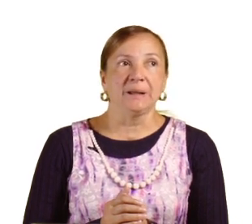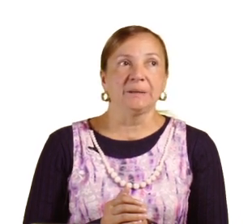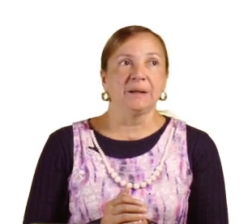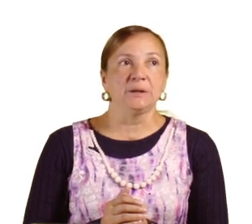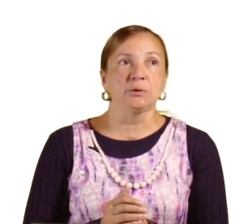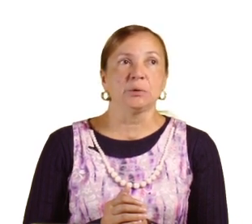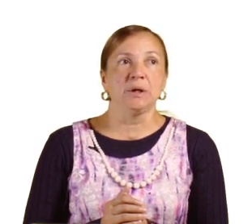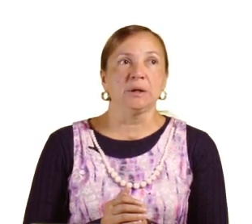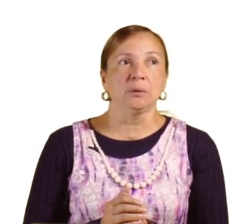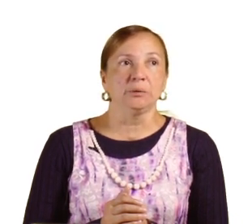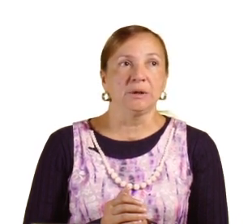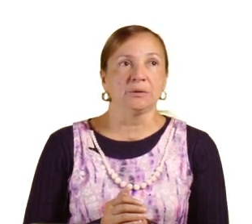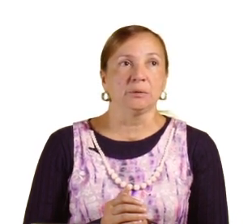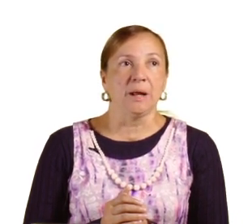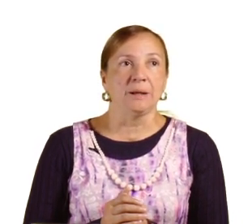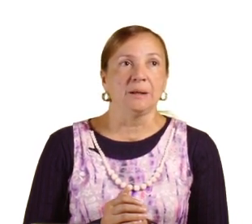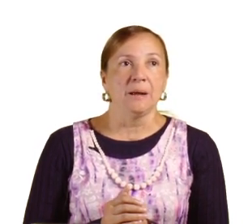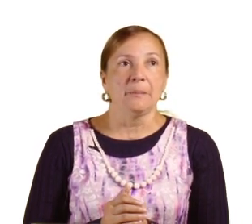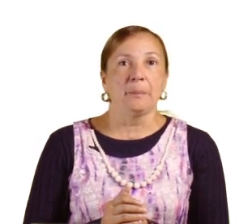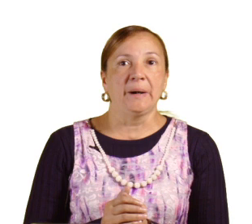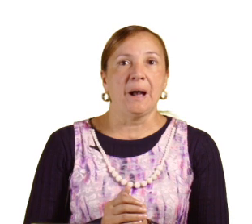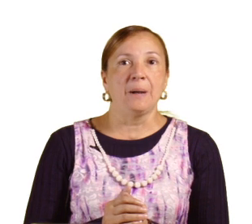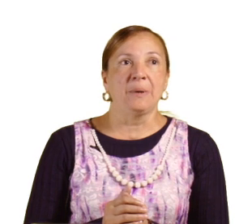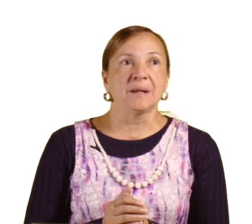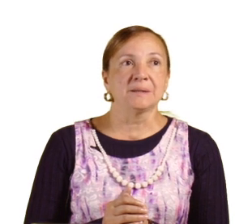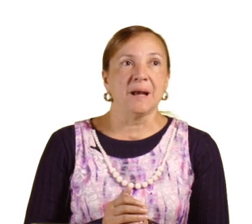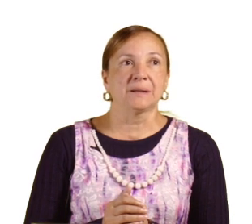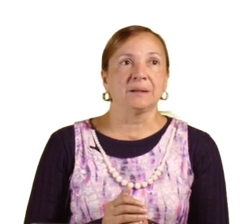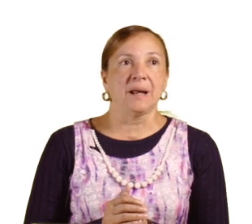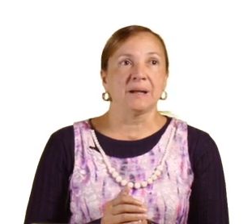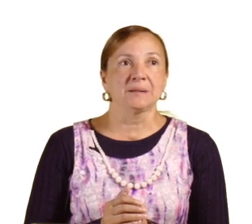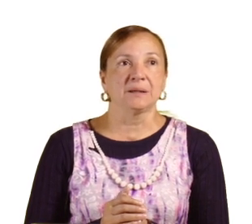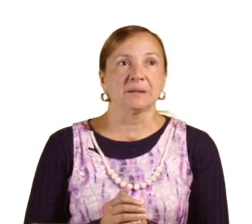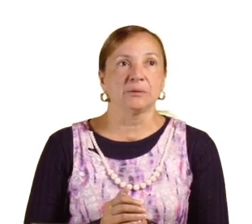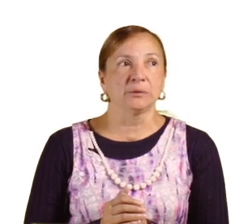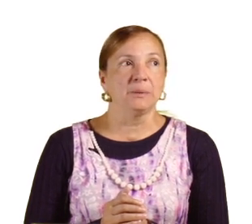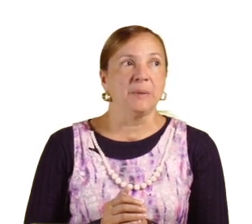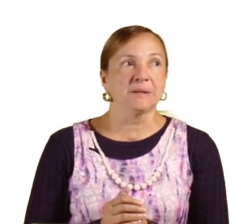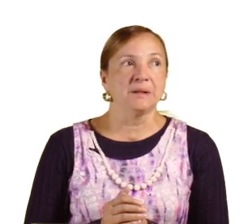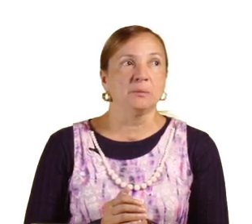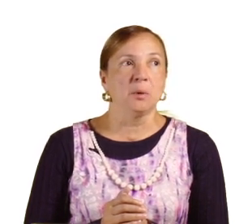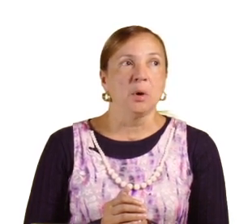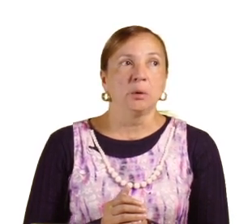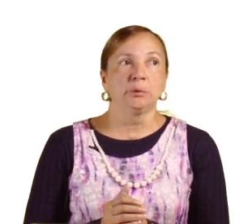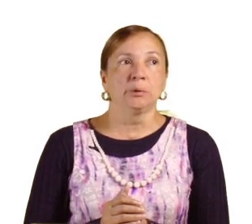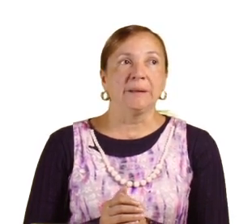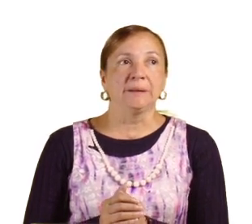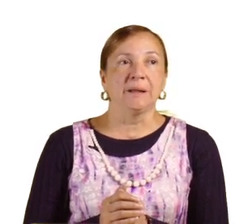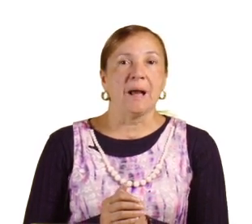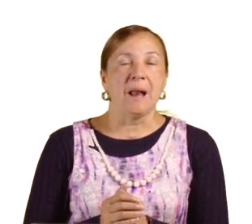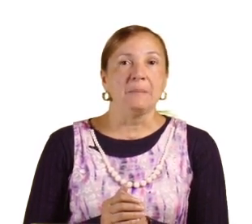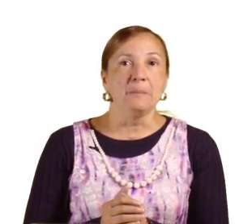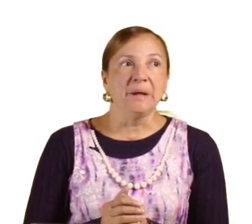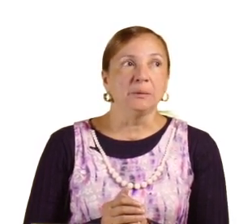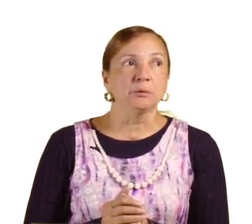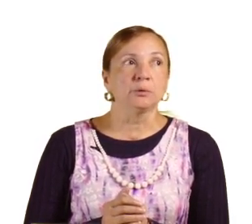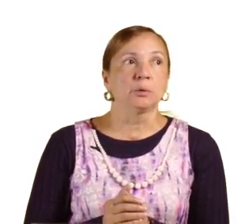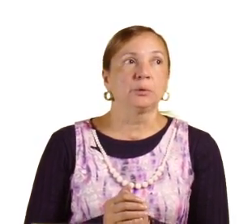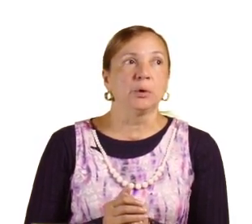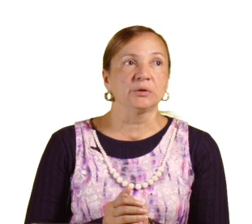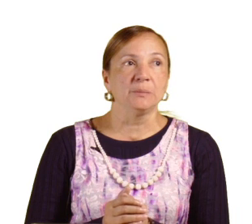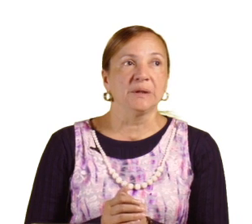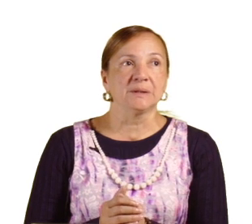tenga el derecho incondicional para aplazar la cancelación del pasivo durante al